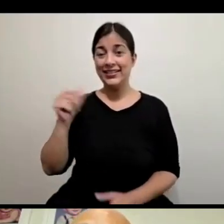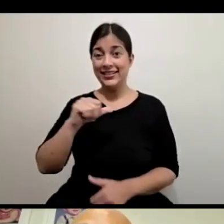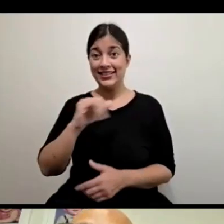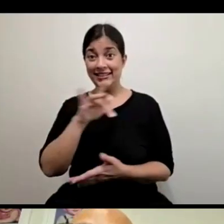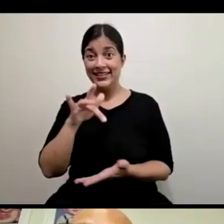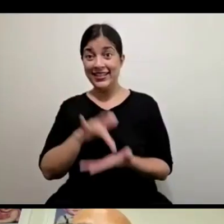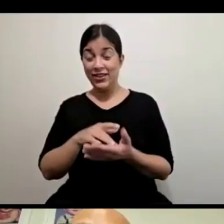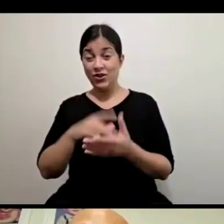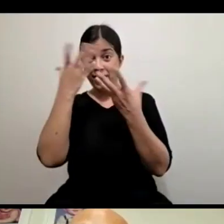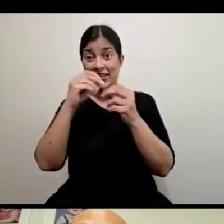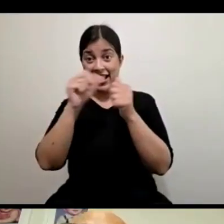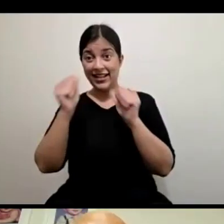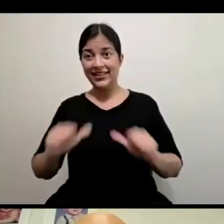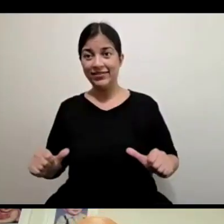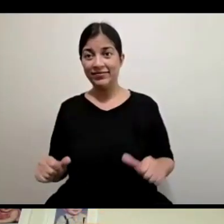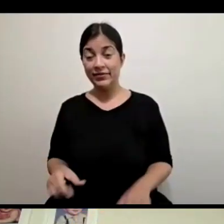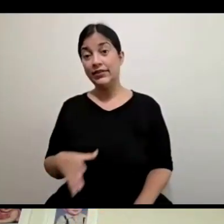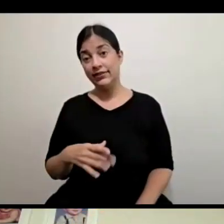que hecho has fue hecho escenografía y luces, por los dos.